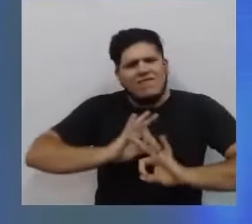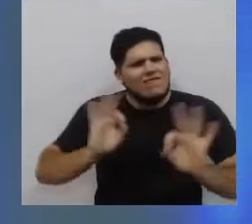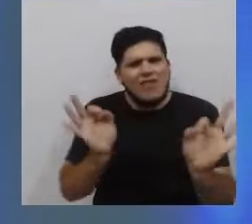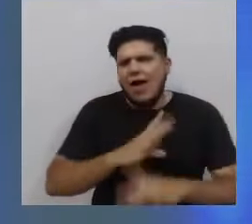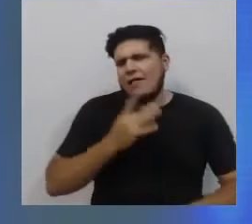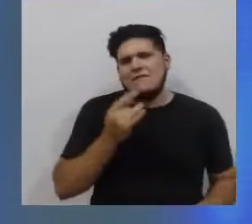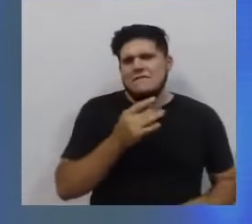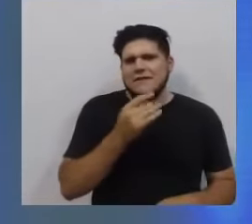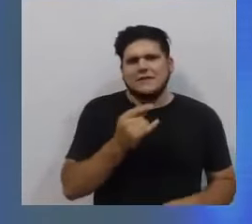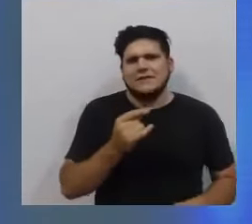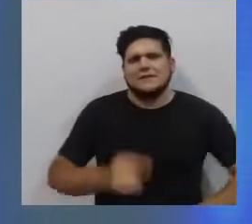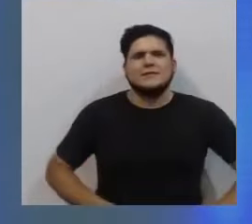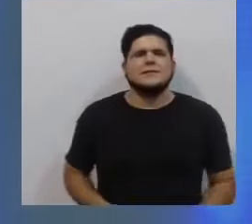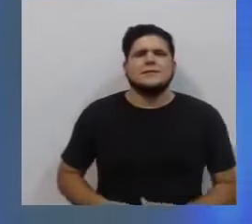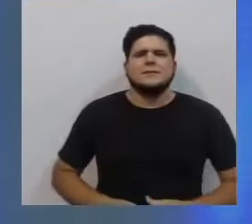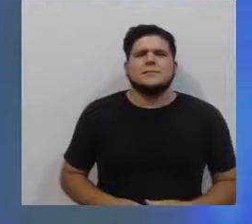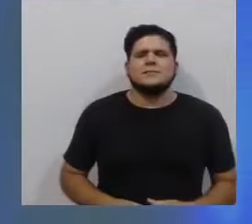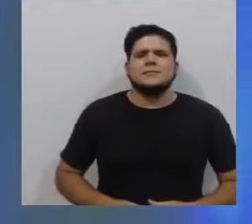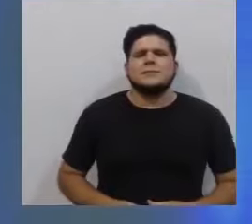jeremías capítulo 32